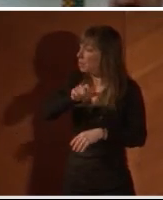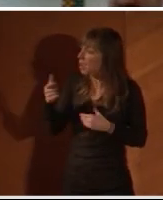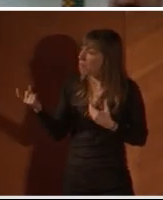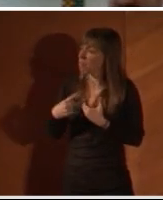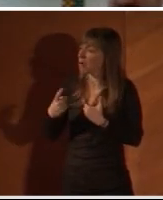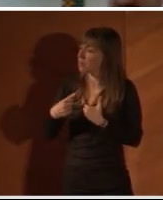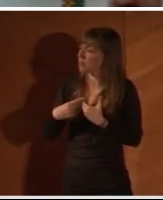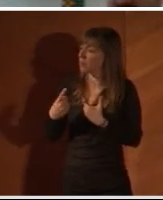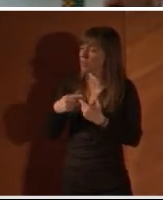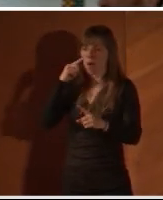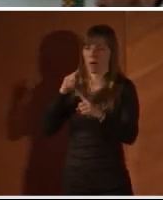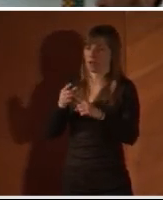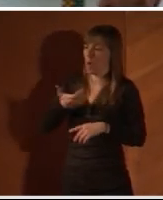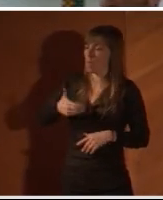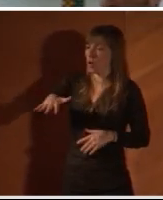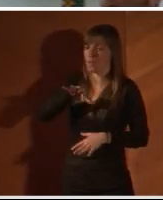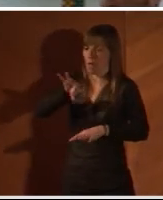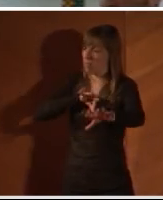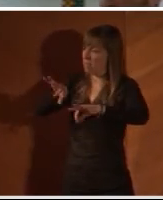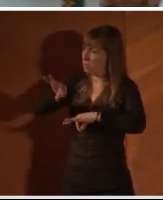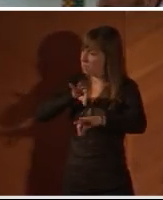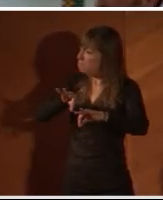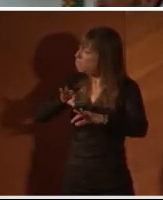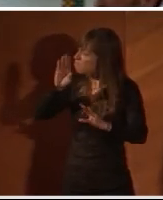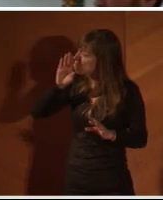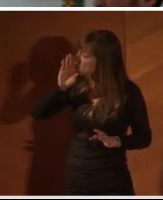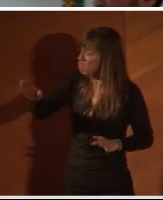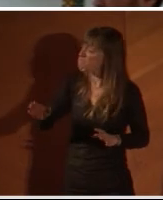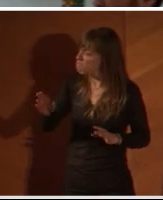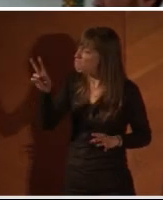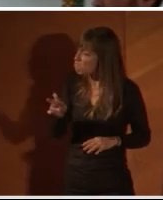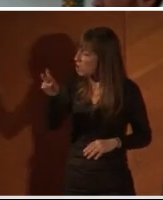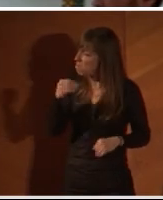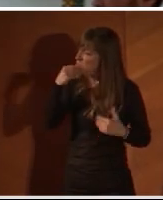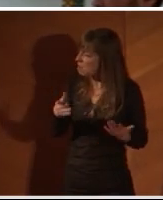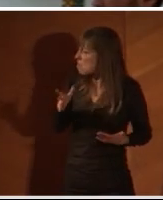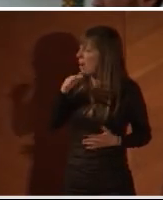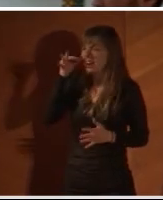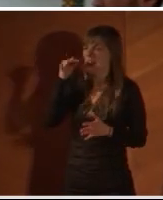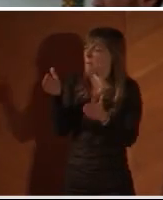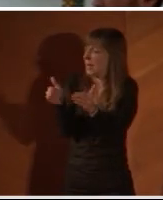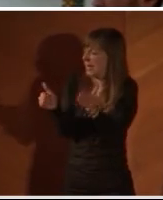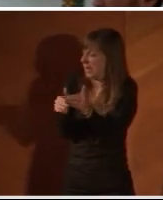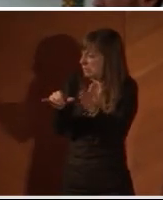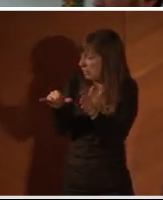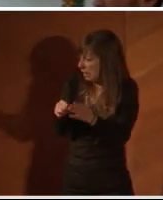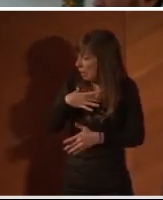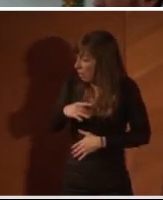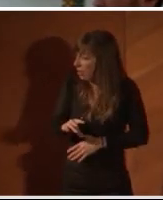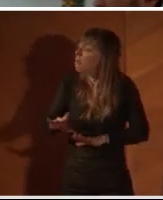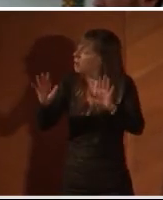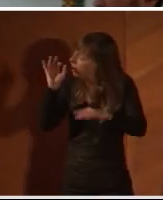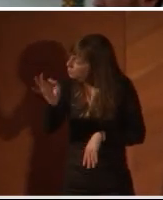en las decisiones municipales puede ser muy directa y muy efectiva gracias a la cercanía, pero es verdad que son